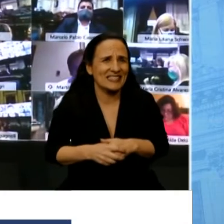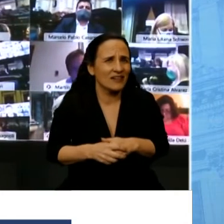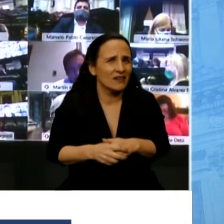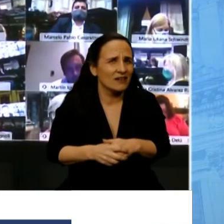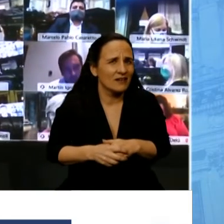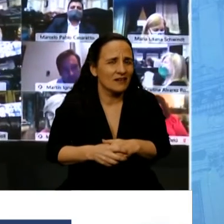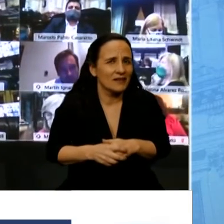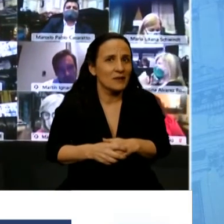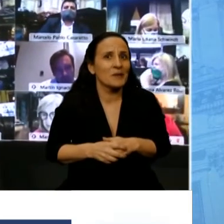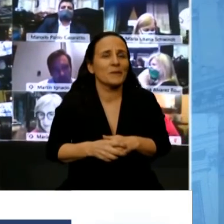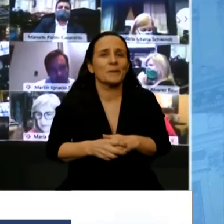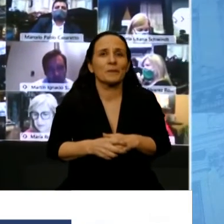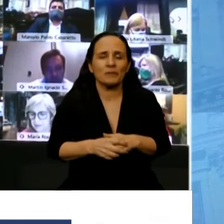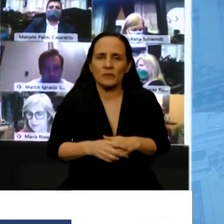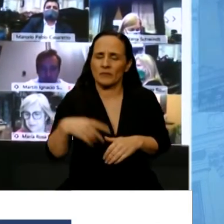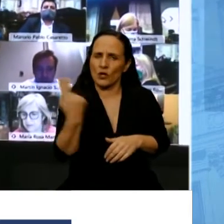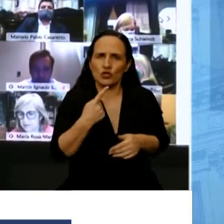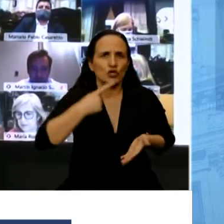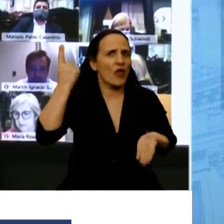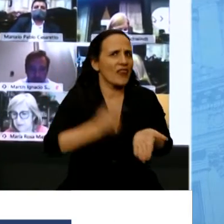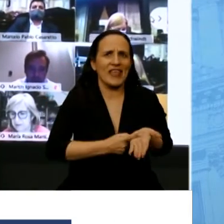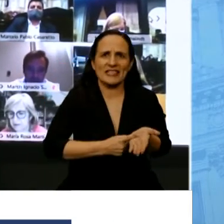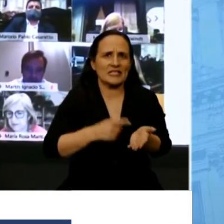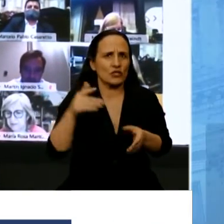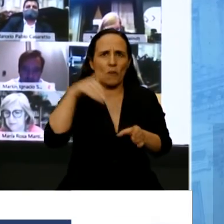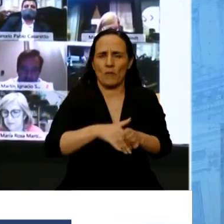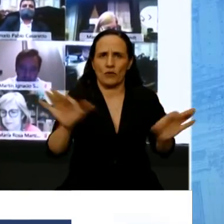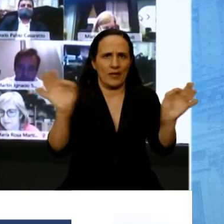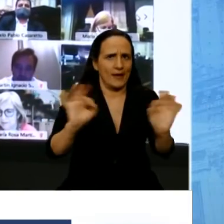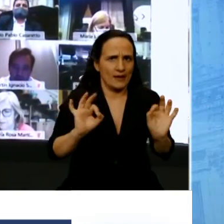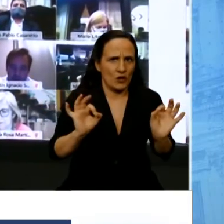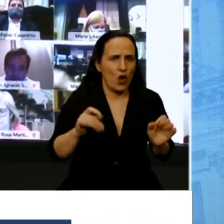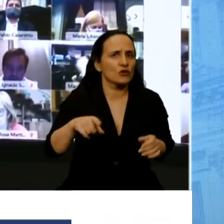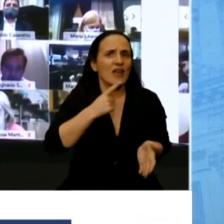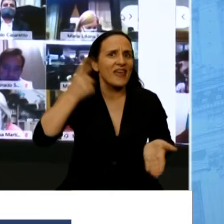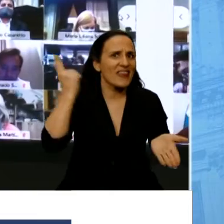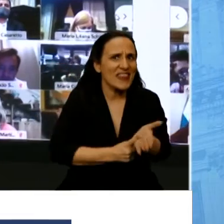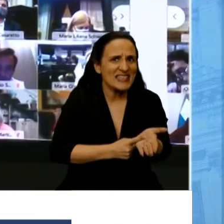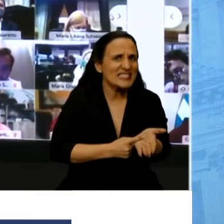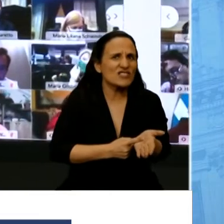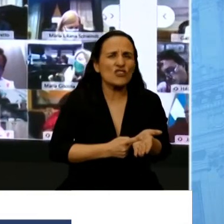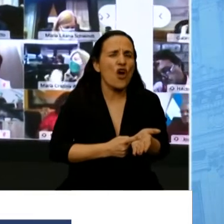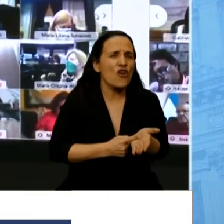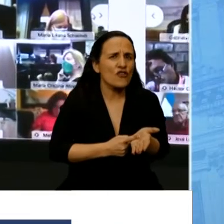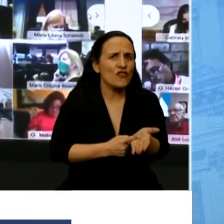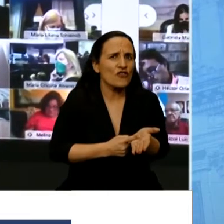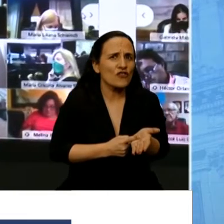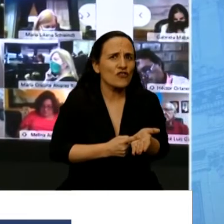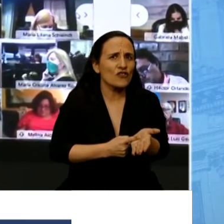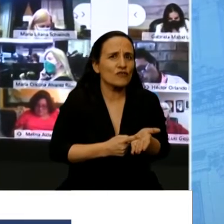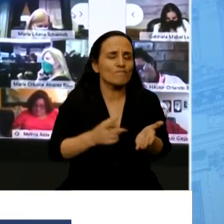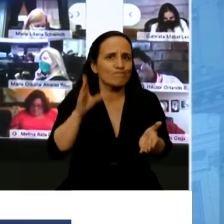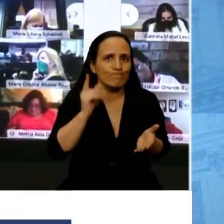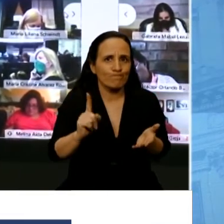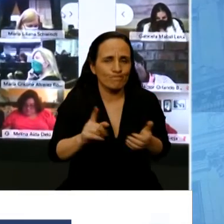una decisión política de apelarnos y nuestra atención se inscribe, digo nuevamente, en un marco colaborativo. No